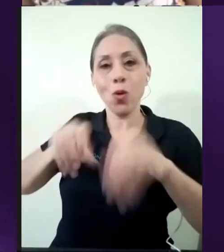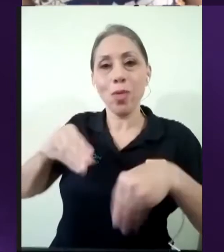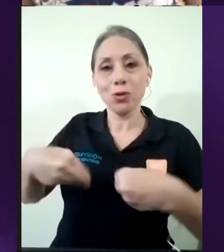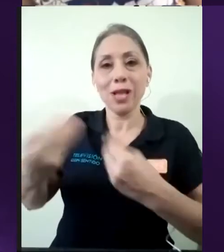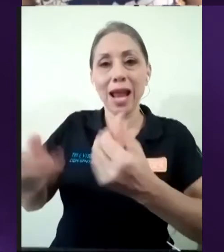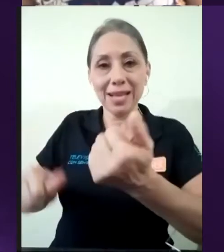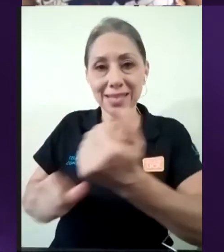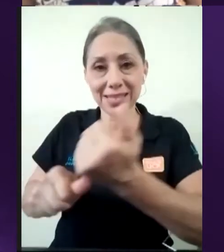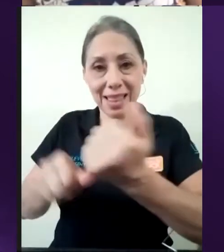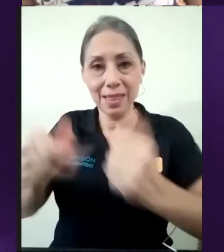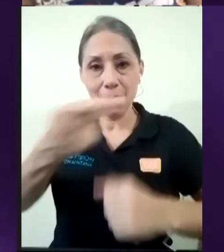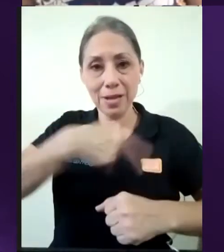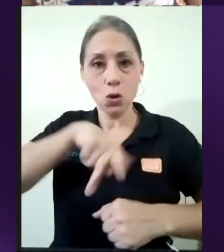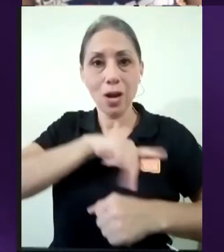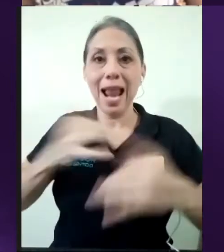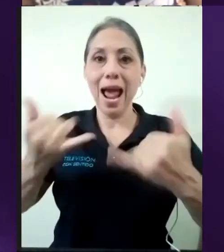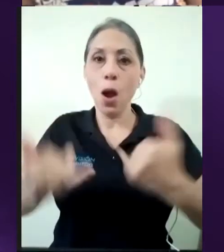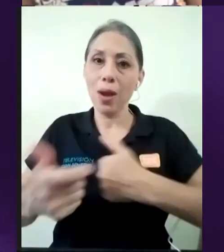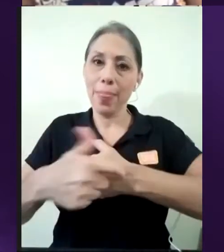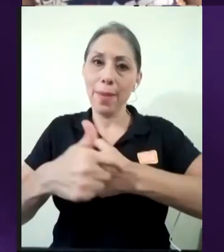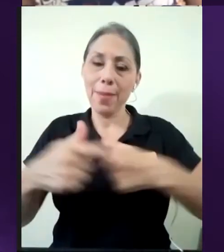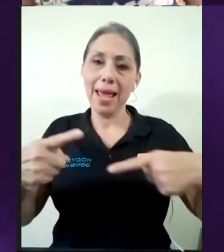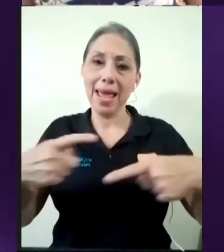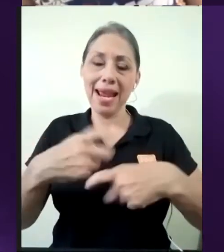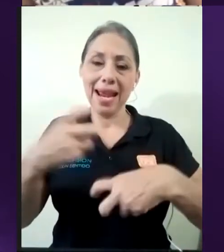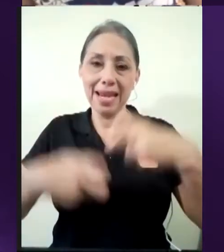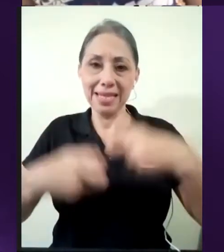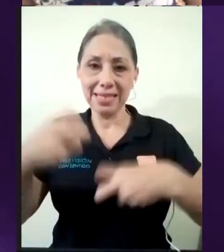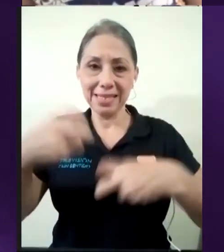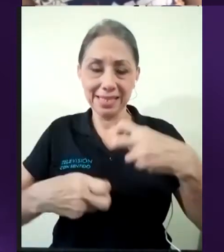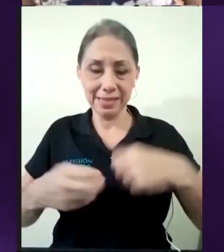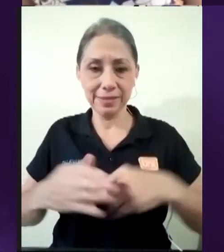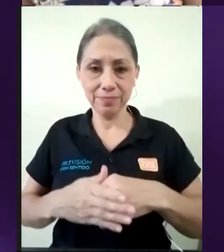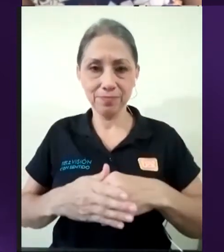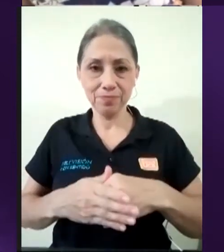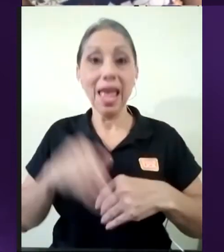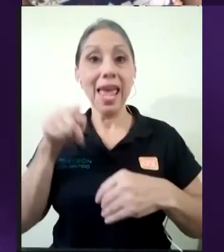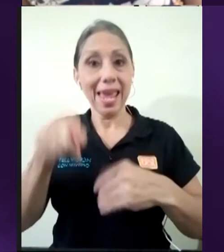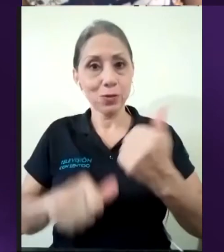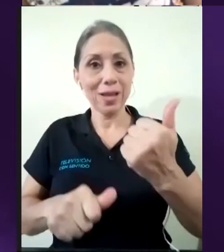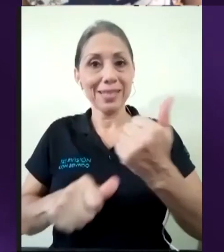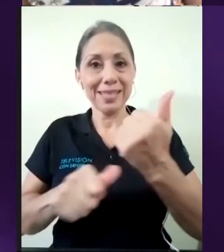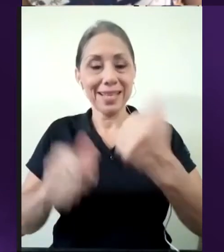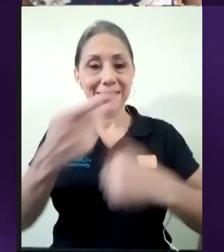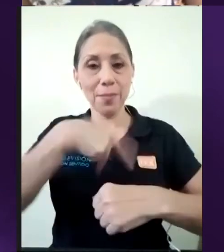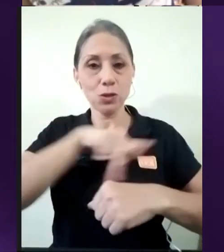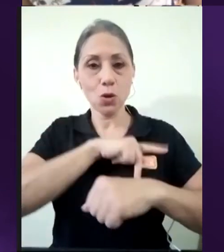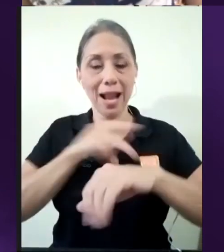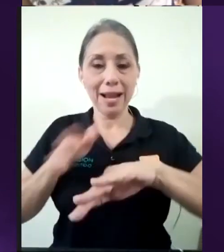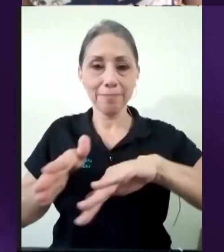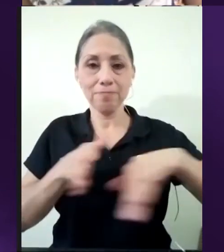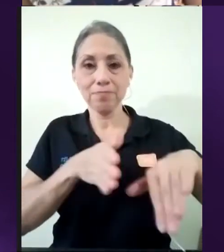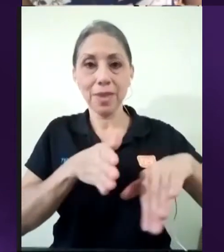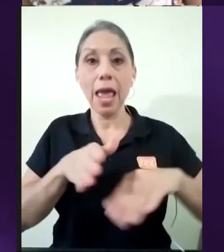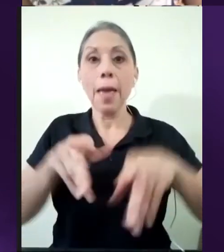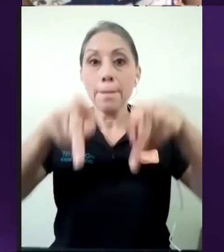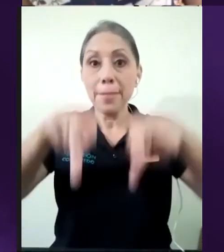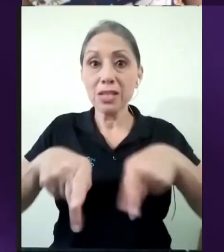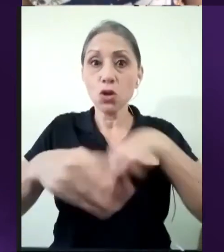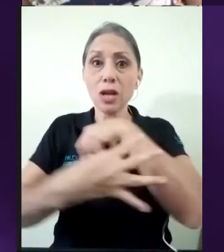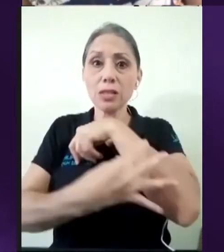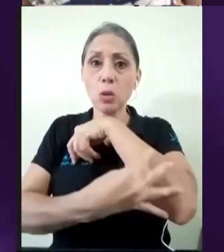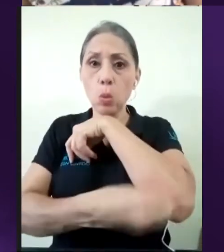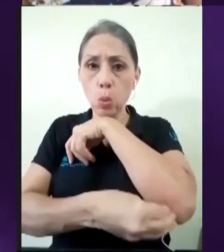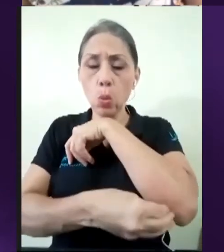con la asistencia personal. Con relación a las personas de situación de pobreza, esa es una situación